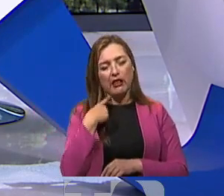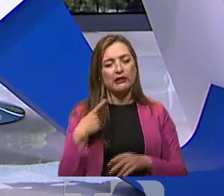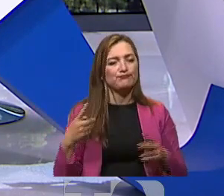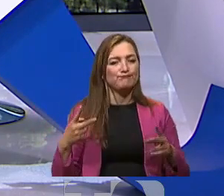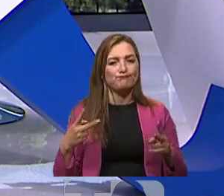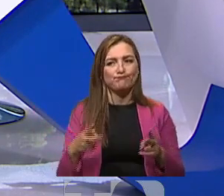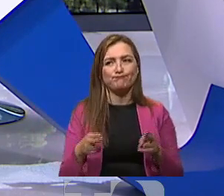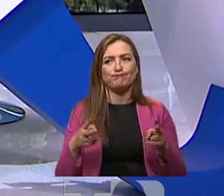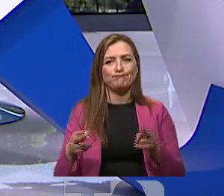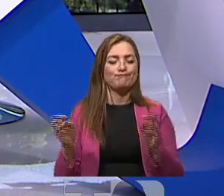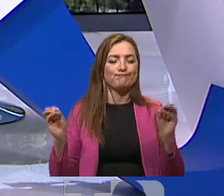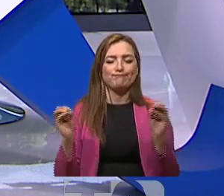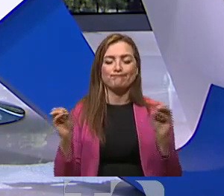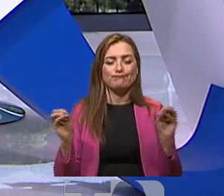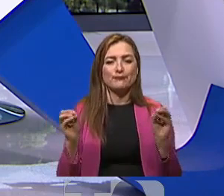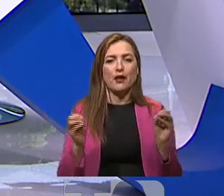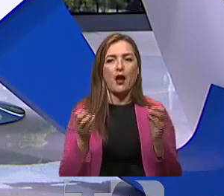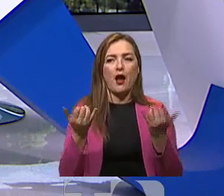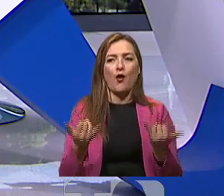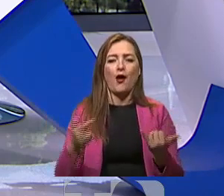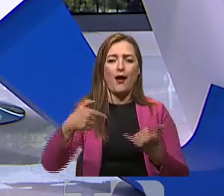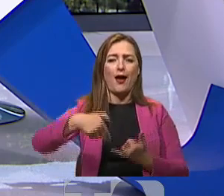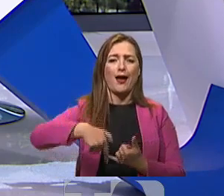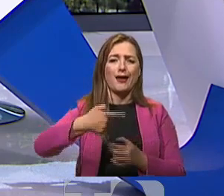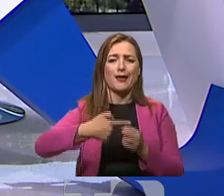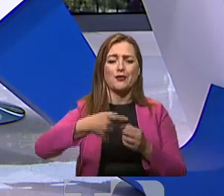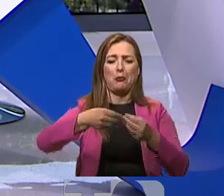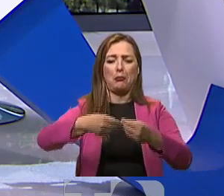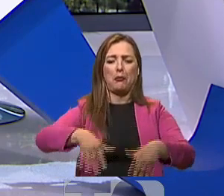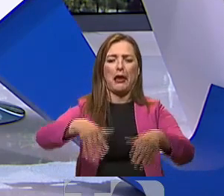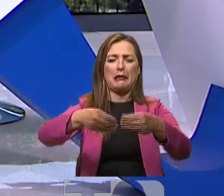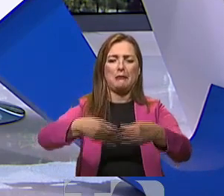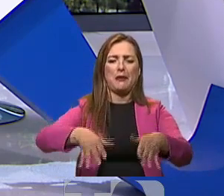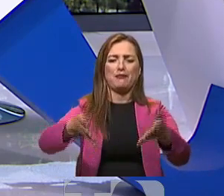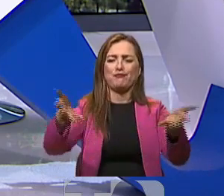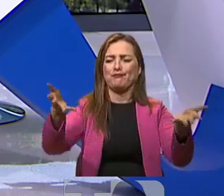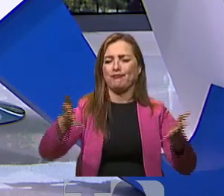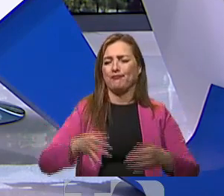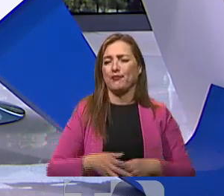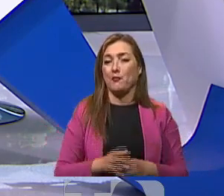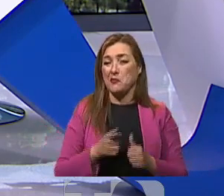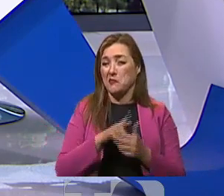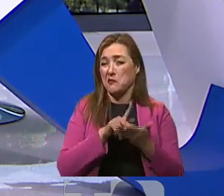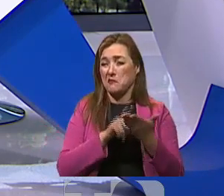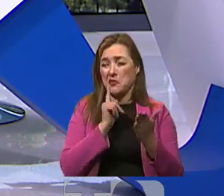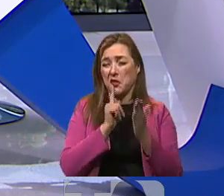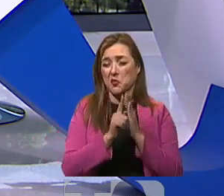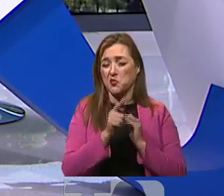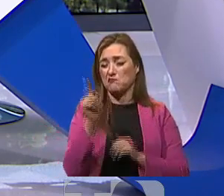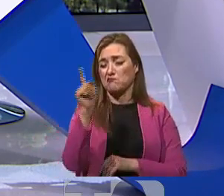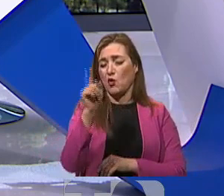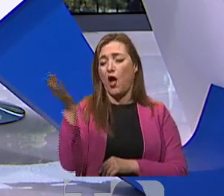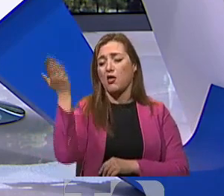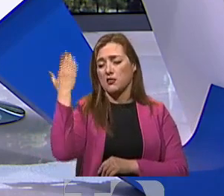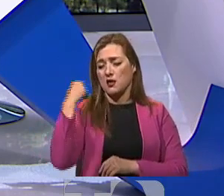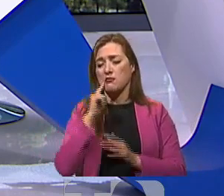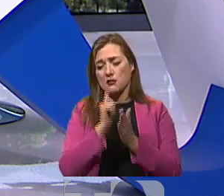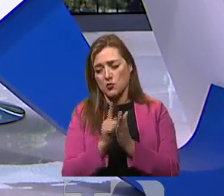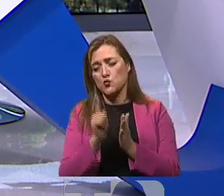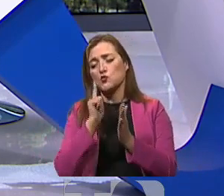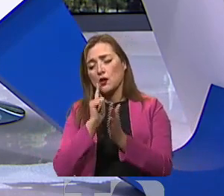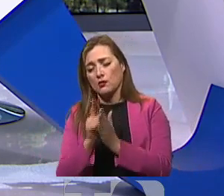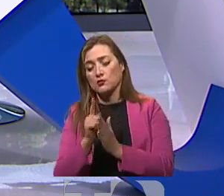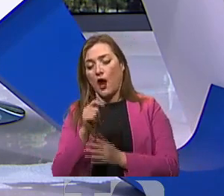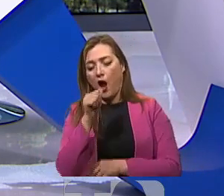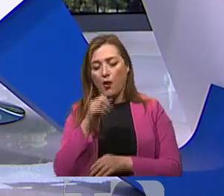aquí desperdiciándolo como si nada, y no es la primera vez, ¿no?, que denunciamos este tipo de cosas, ¿no es cierto? Siempre nos han llegado